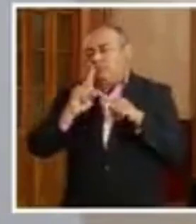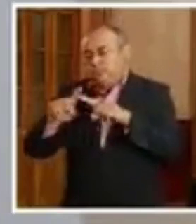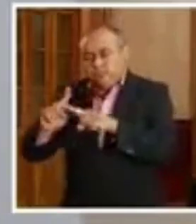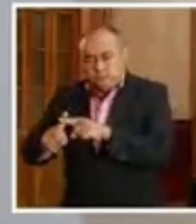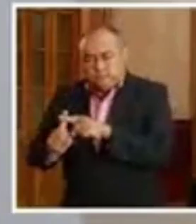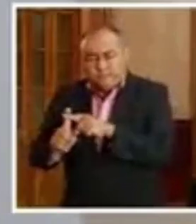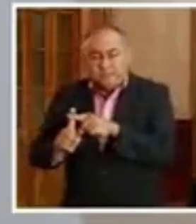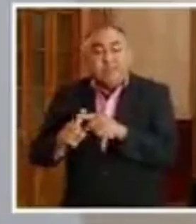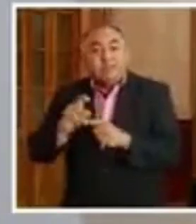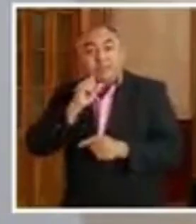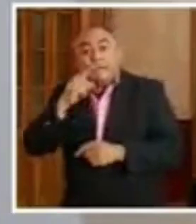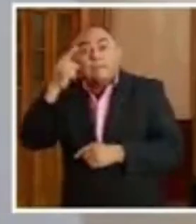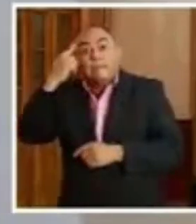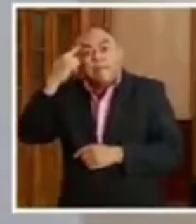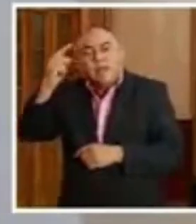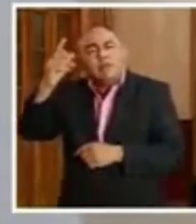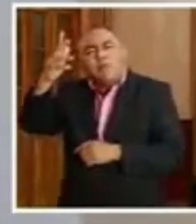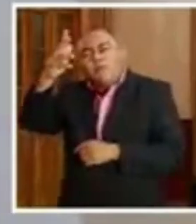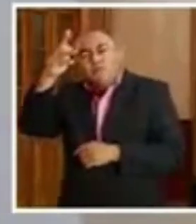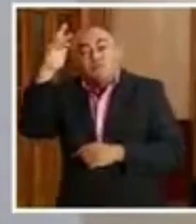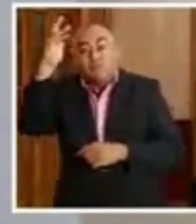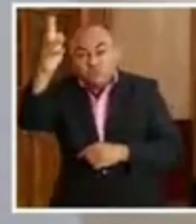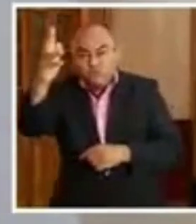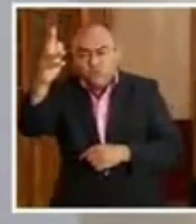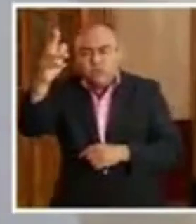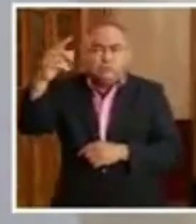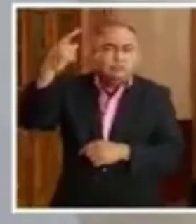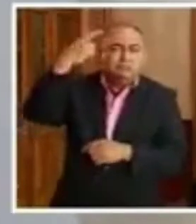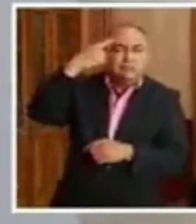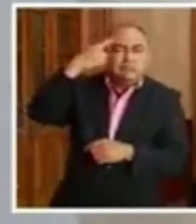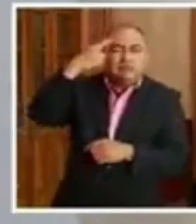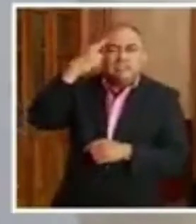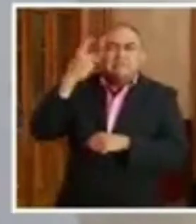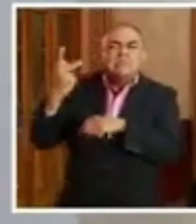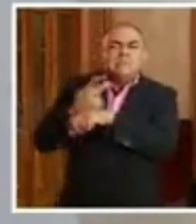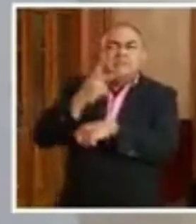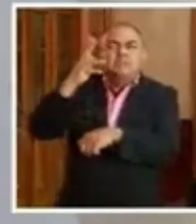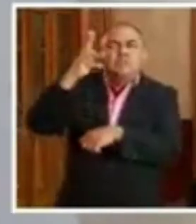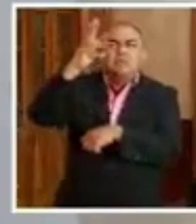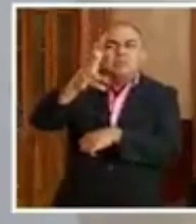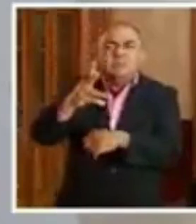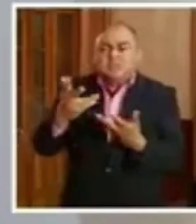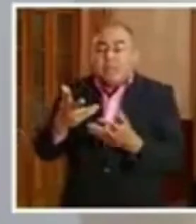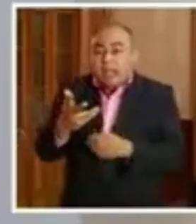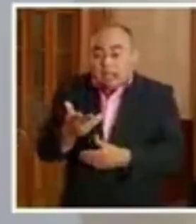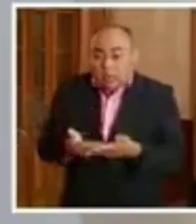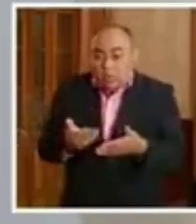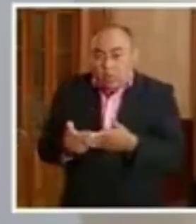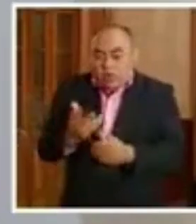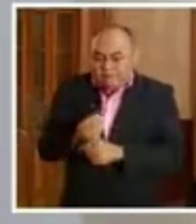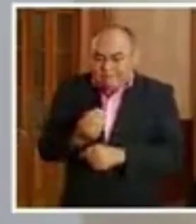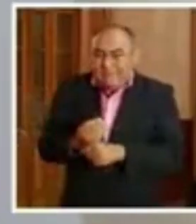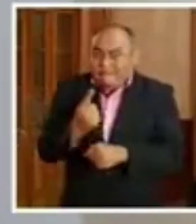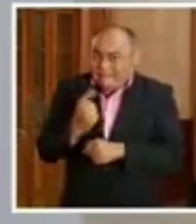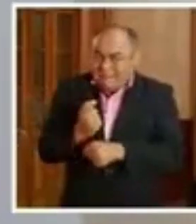para ver a futuro resolviendo los problemas del presente. Y esta nueva constitución